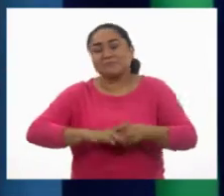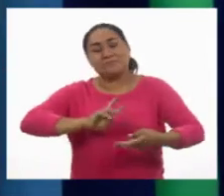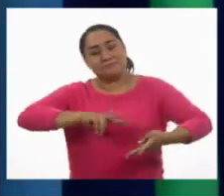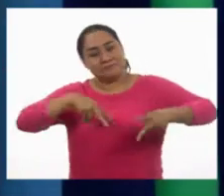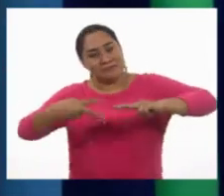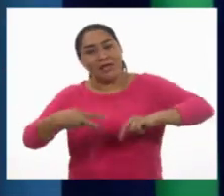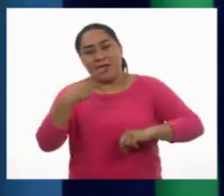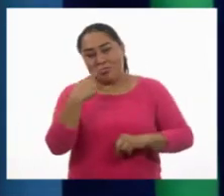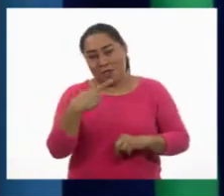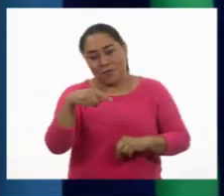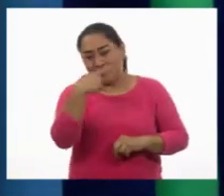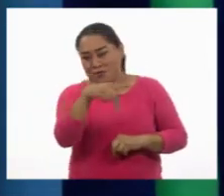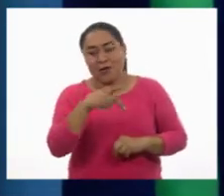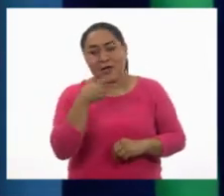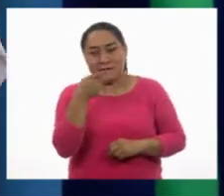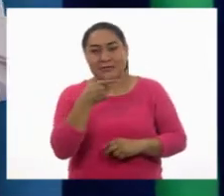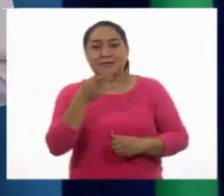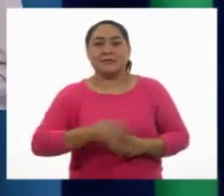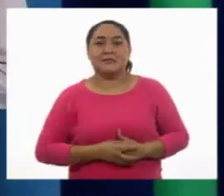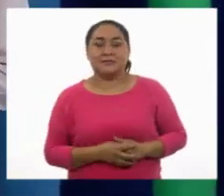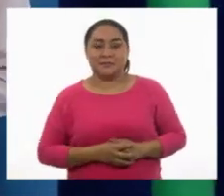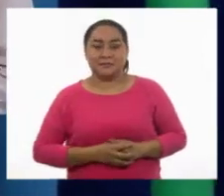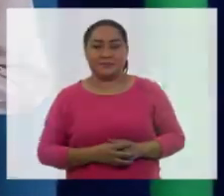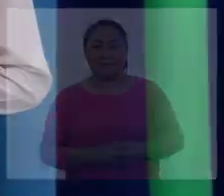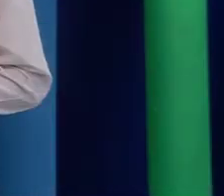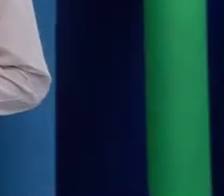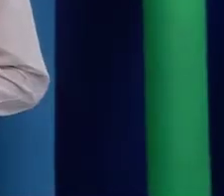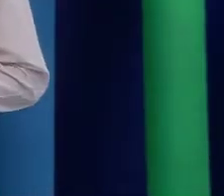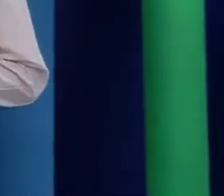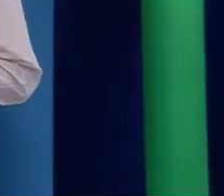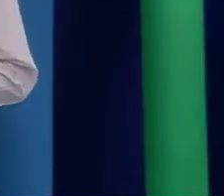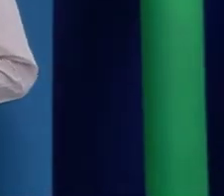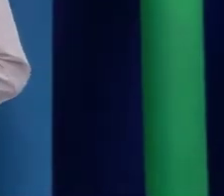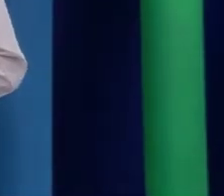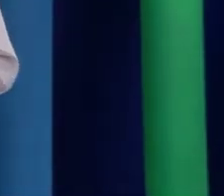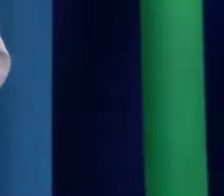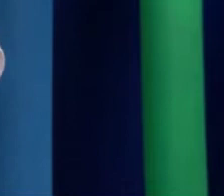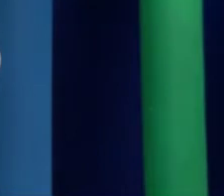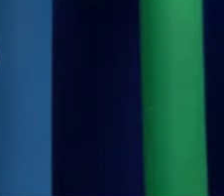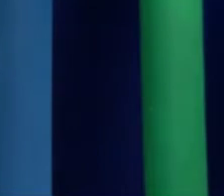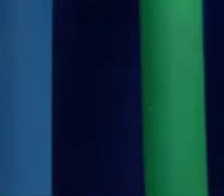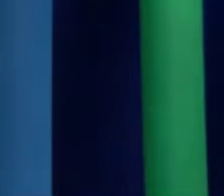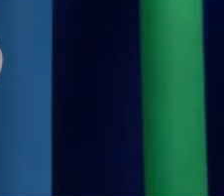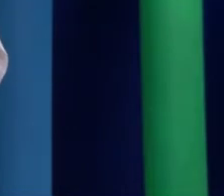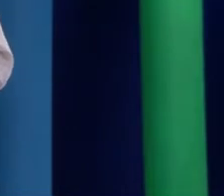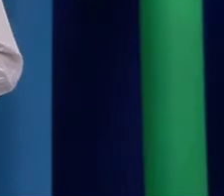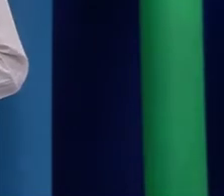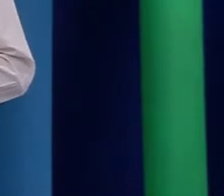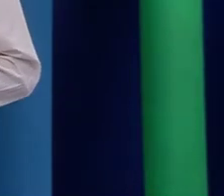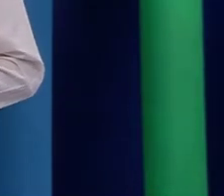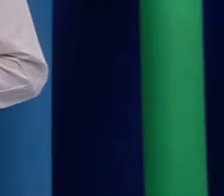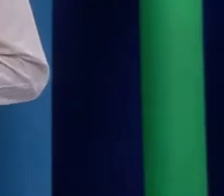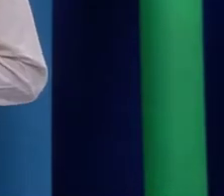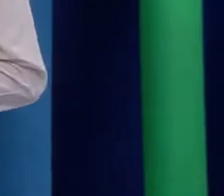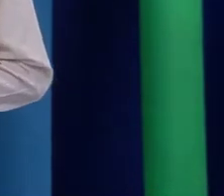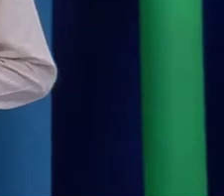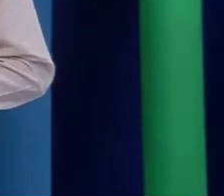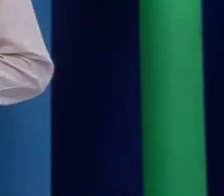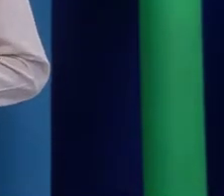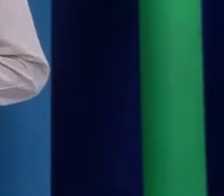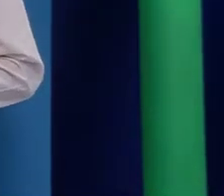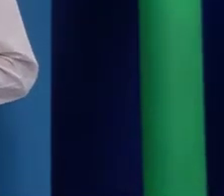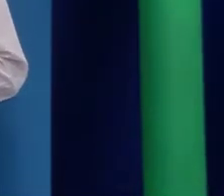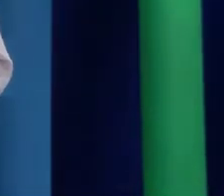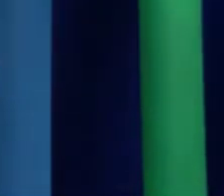que salisli, guan, tolazoli amiyali, tishimatiltis in la chihuali, wal tikpialo,